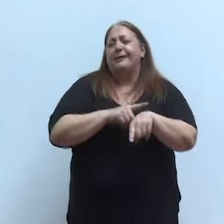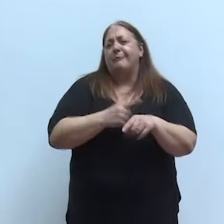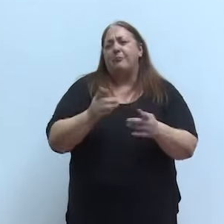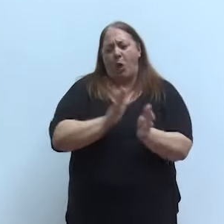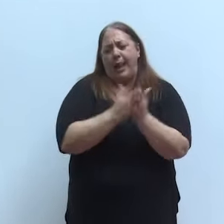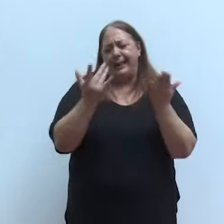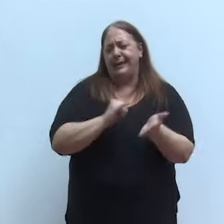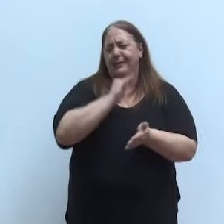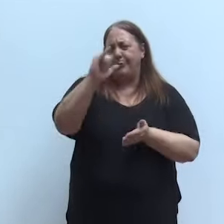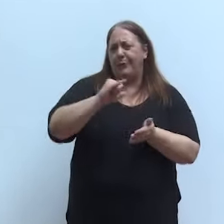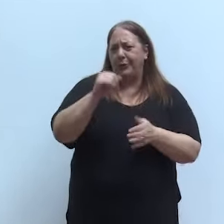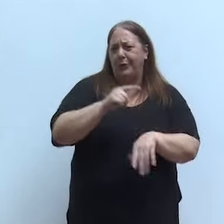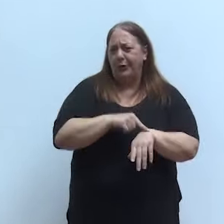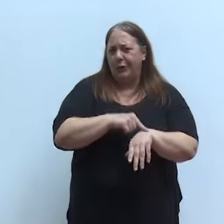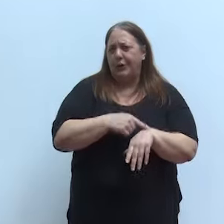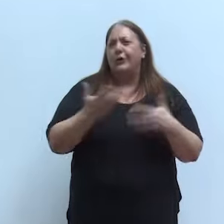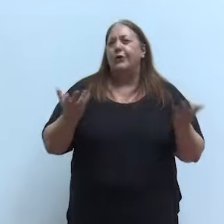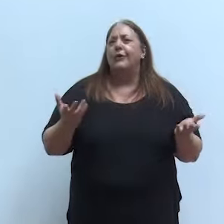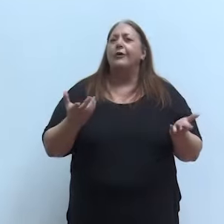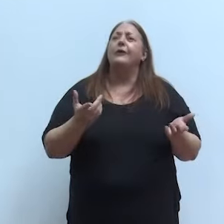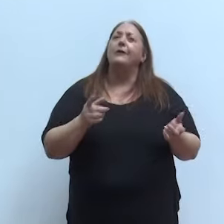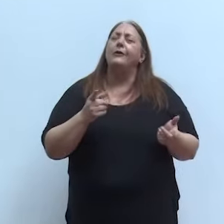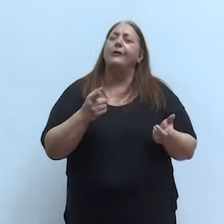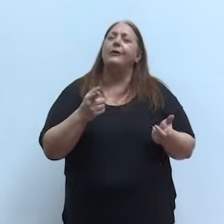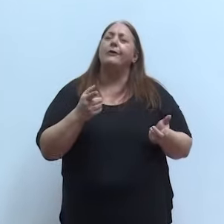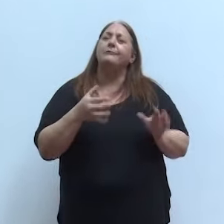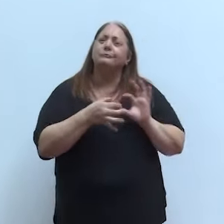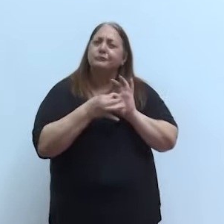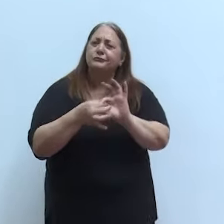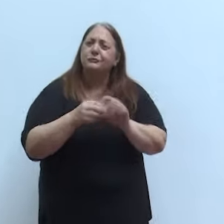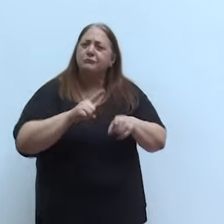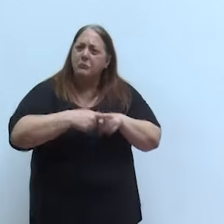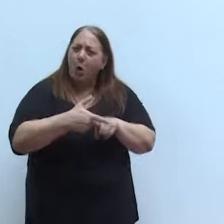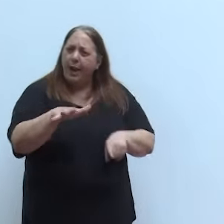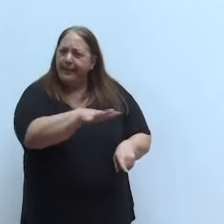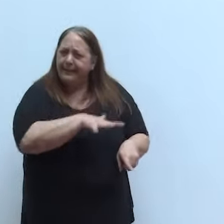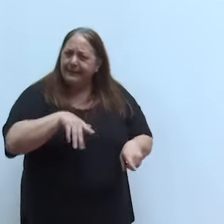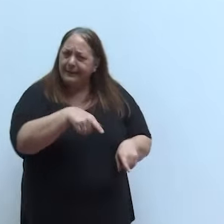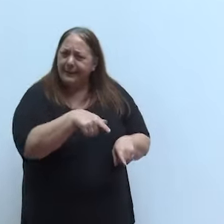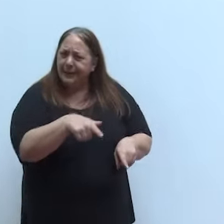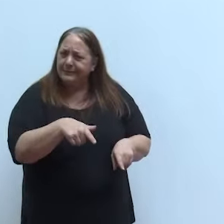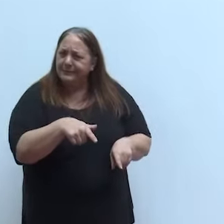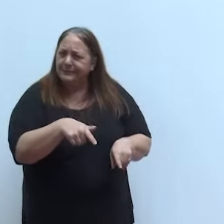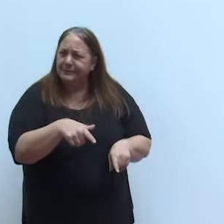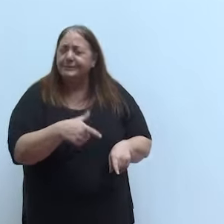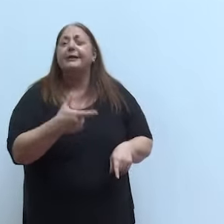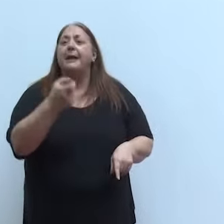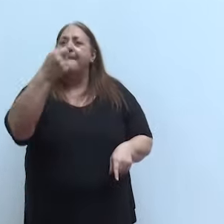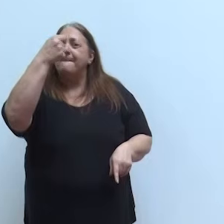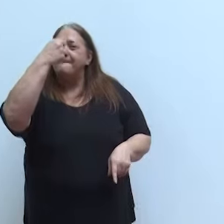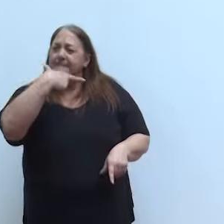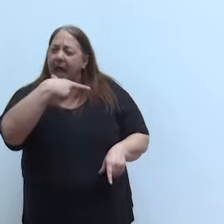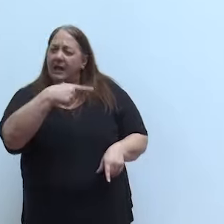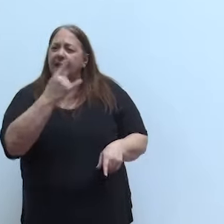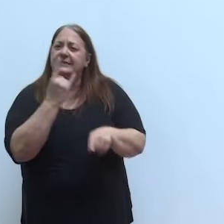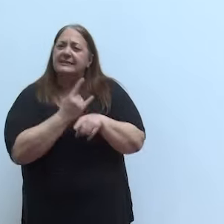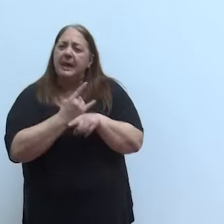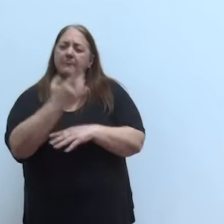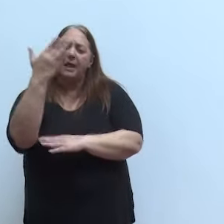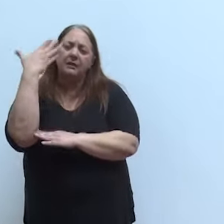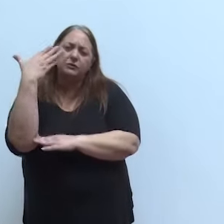mostrarlo pero creo que también las coyunturas políticas legitiman discursos Entonces el macrismo va a legitimar un discurso